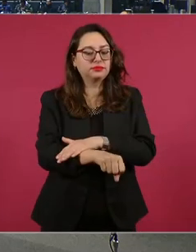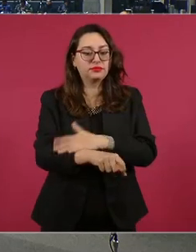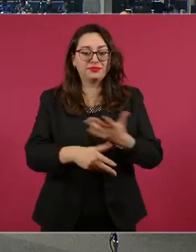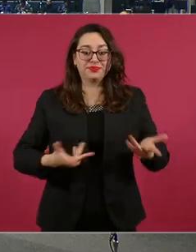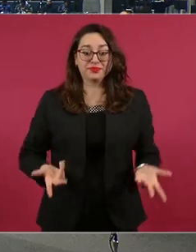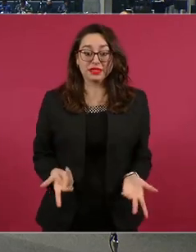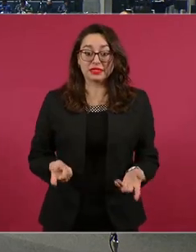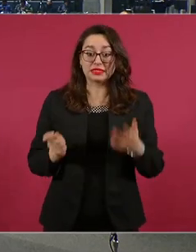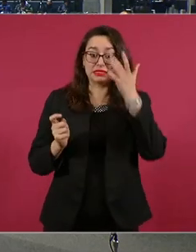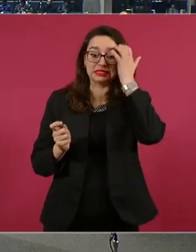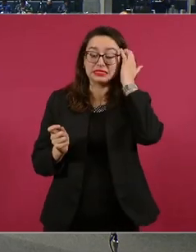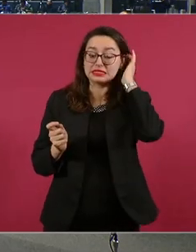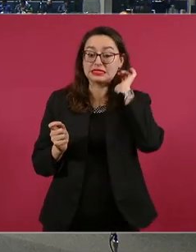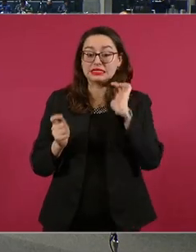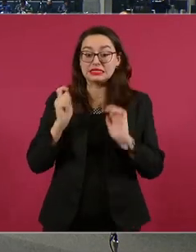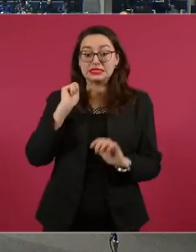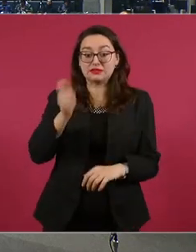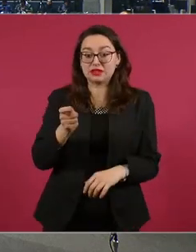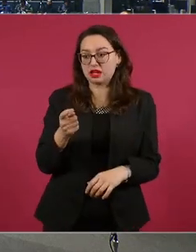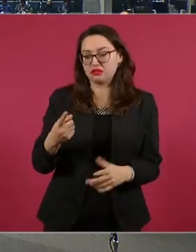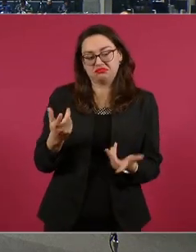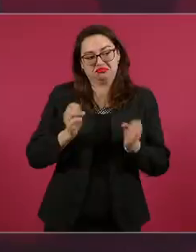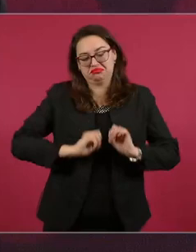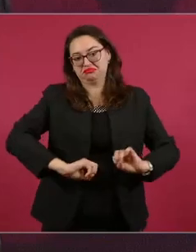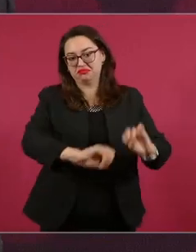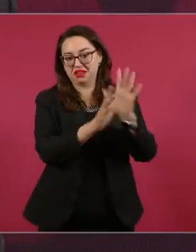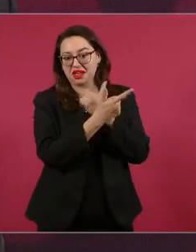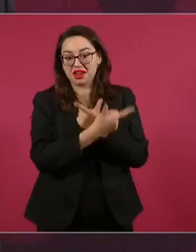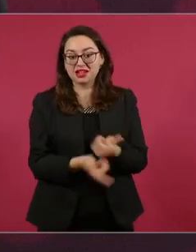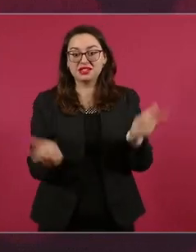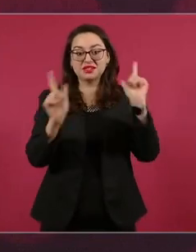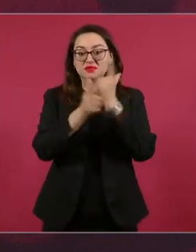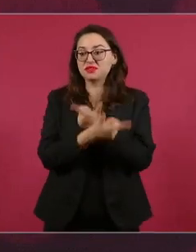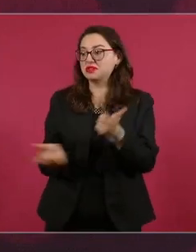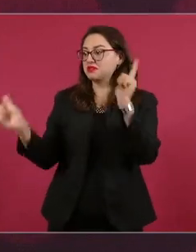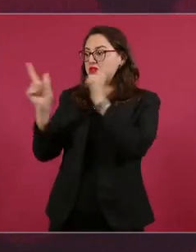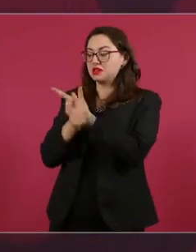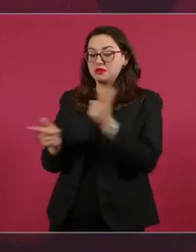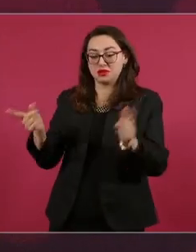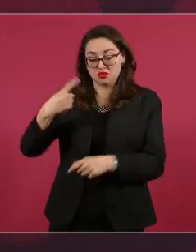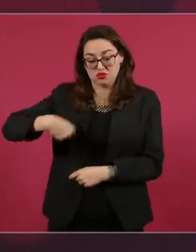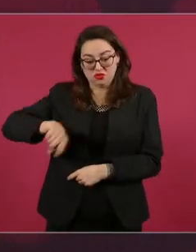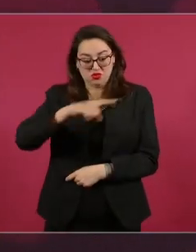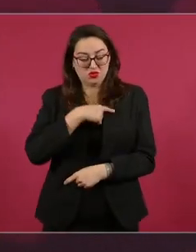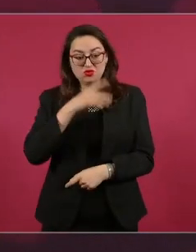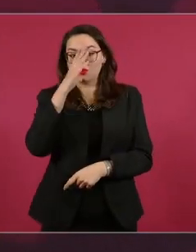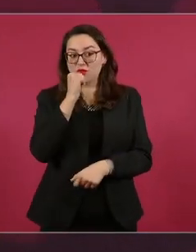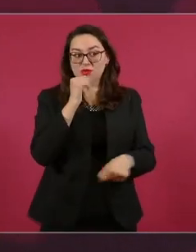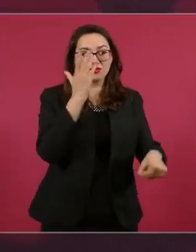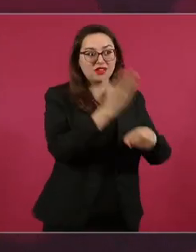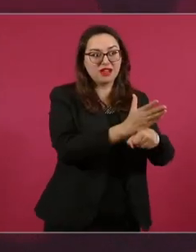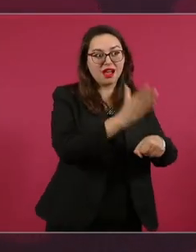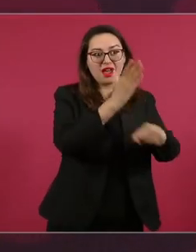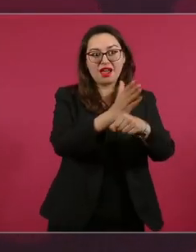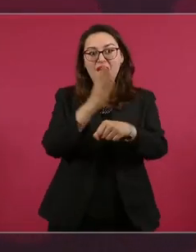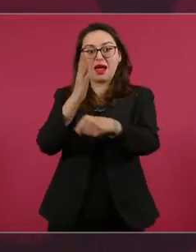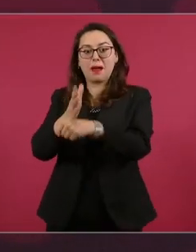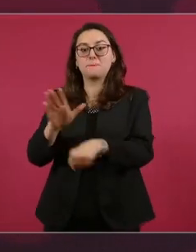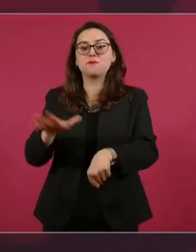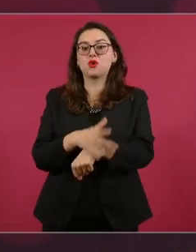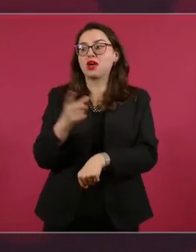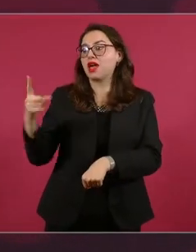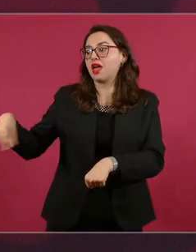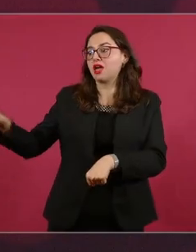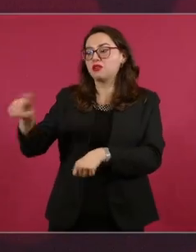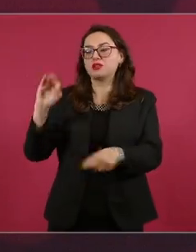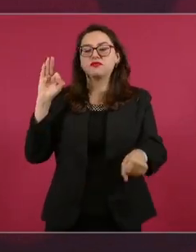impunidad, o sea, garantizando la impunidad, y siempre tienen